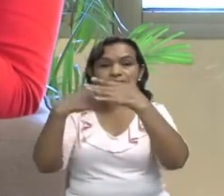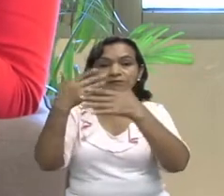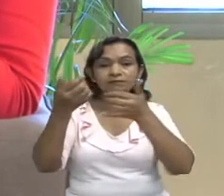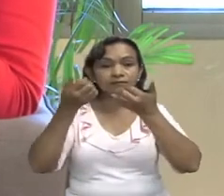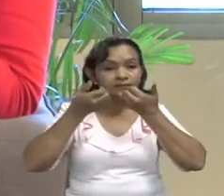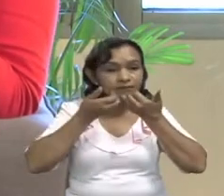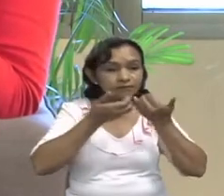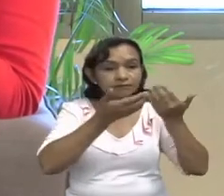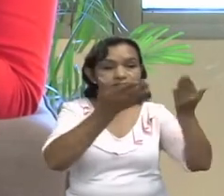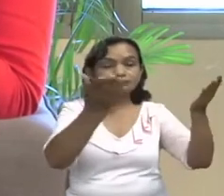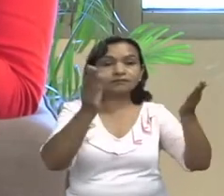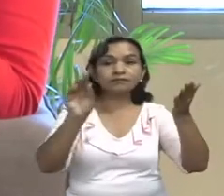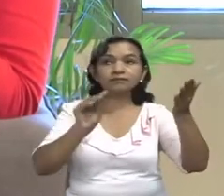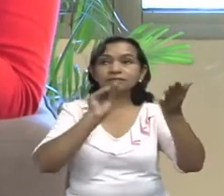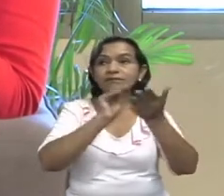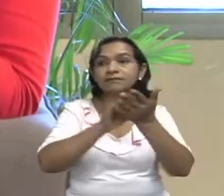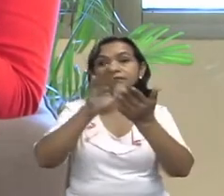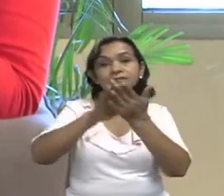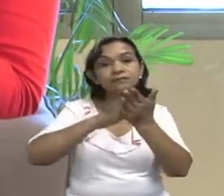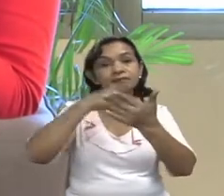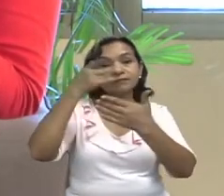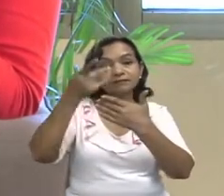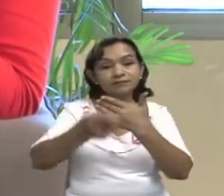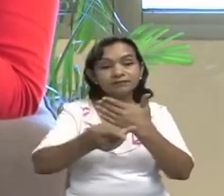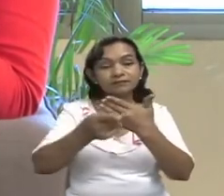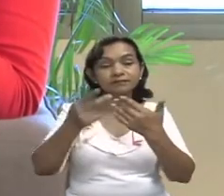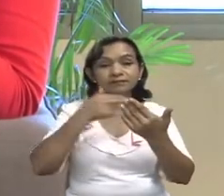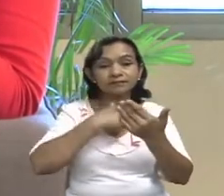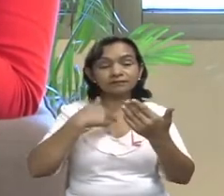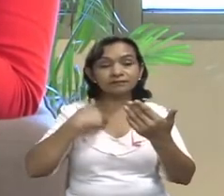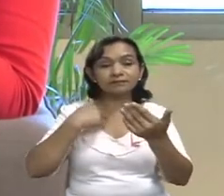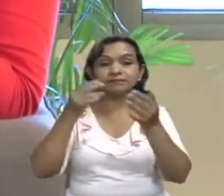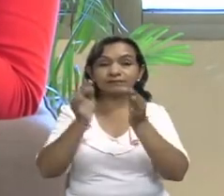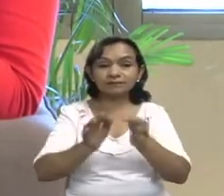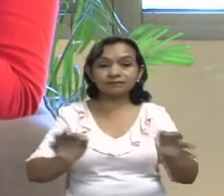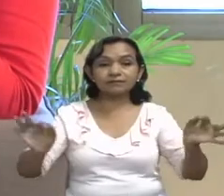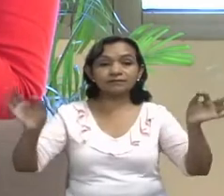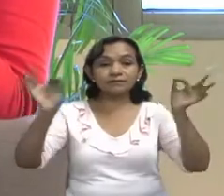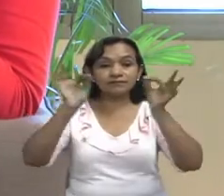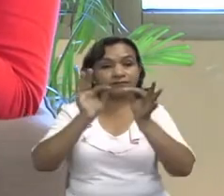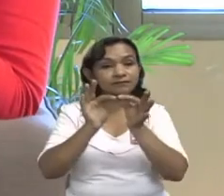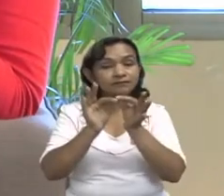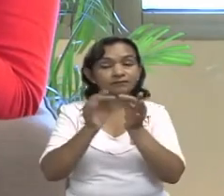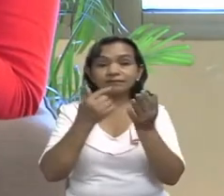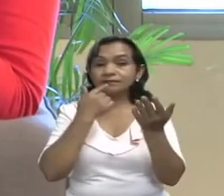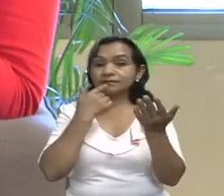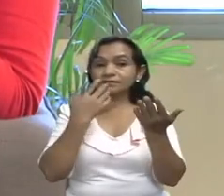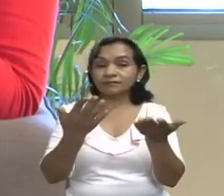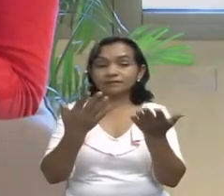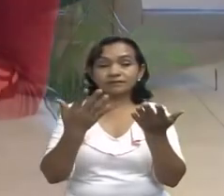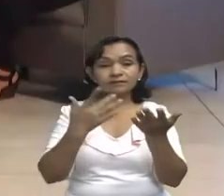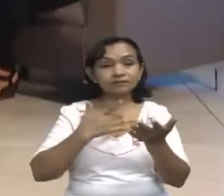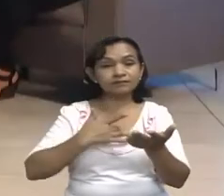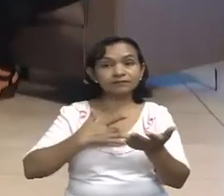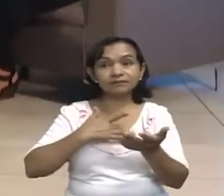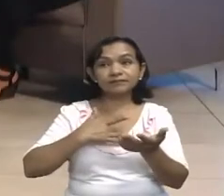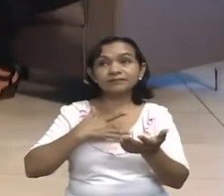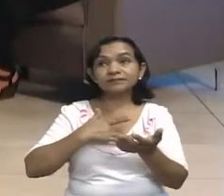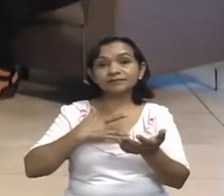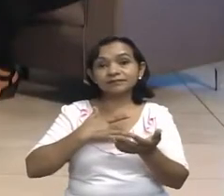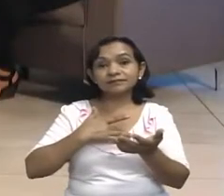e incluirlo dentro de esa programación. Y que eso creo que fue un reto bastante grande, porque requirió